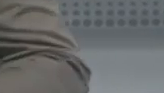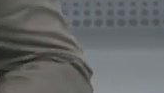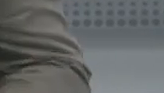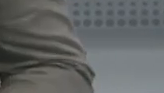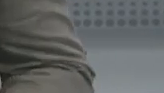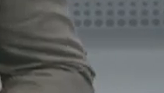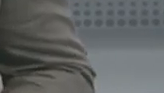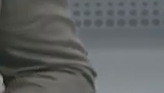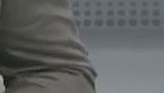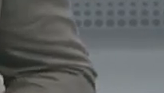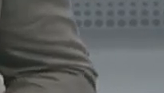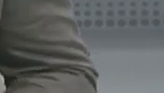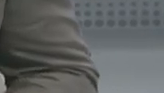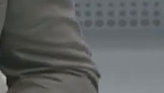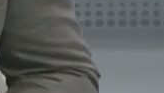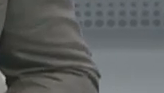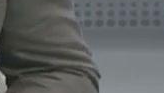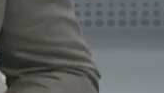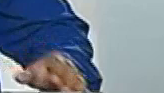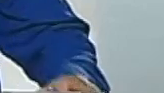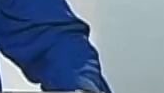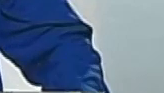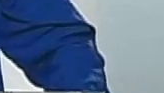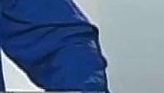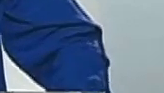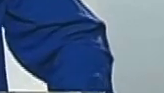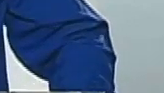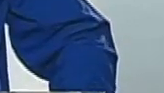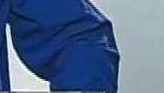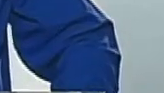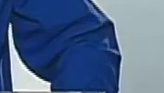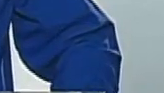político Somos Venezuela. Adelante. Hoy se